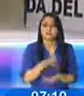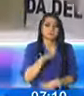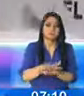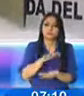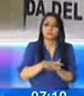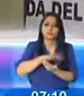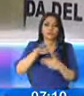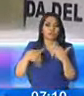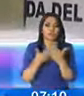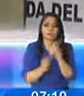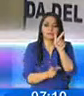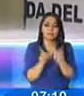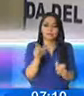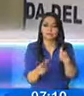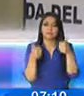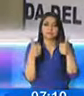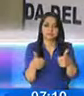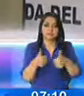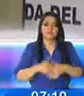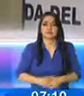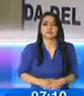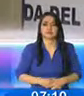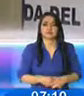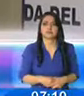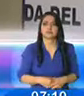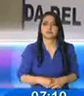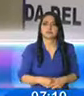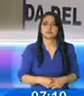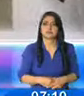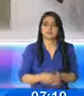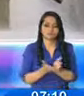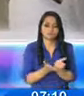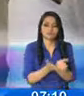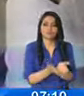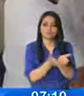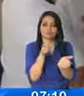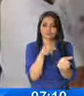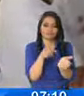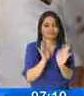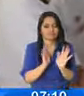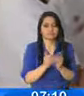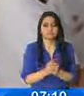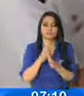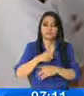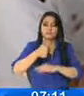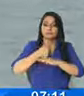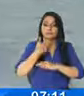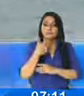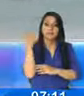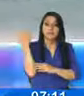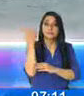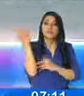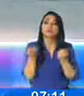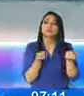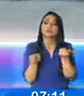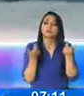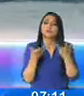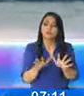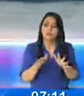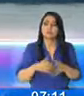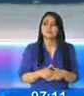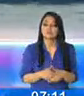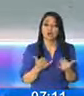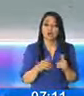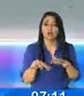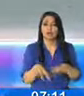Todos Los Pescadores están bien es online las autoridades anunciaron que la emergencia fue controlada ahora coordinan el